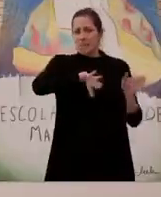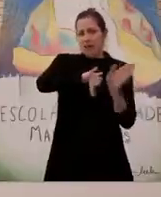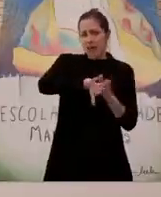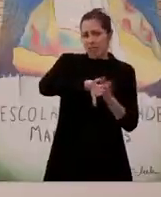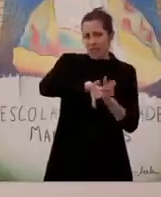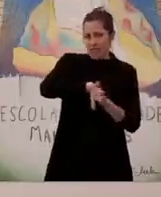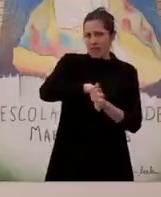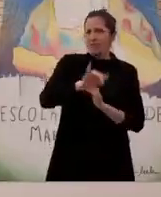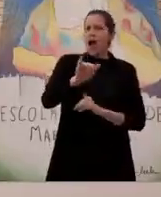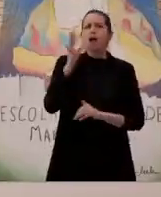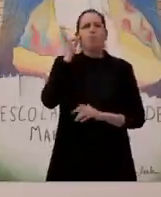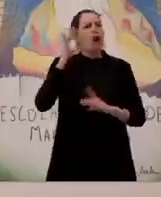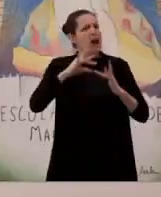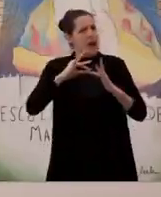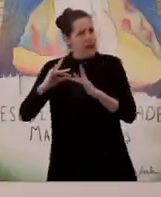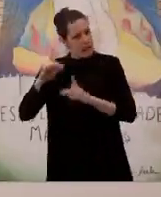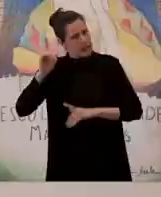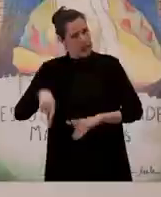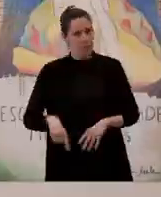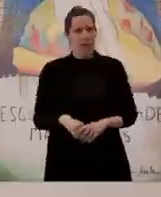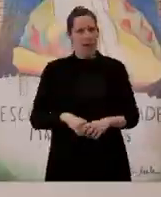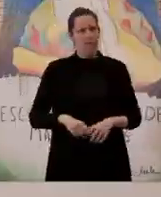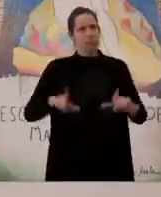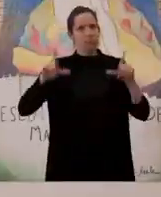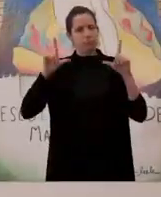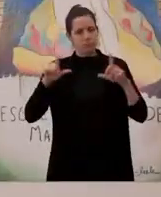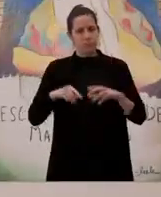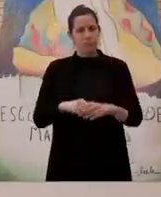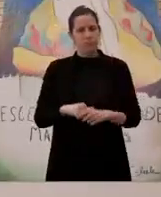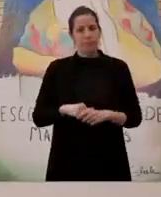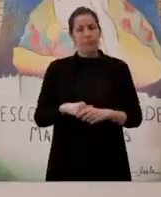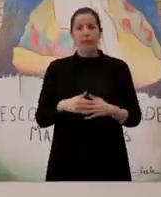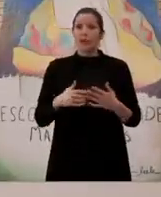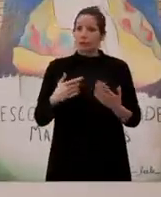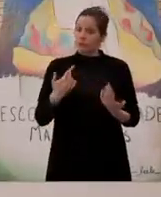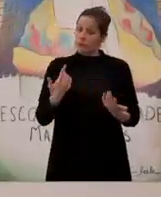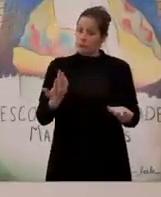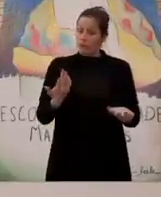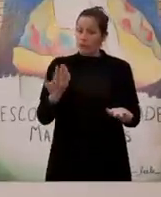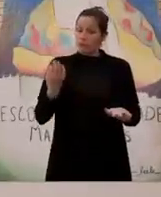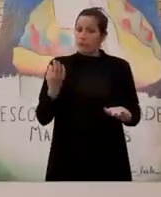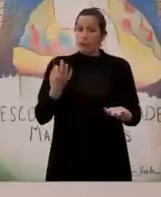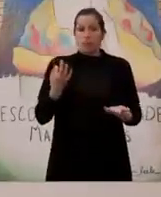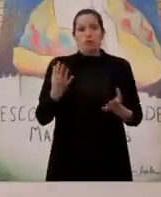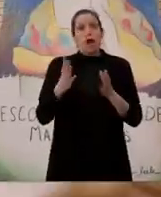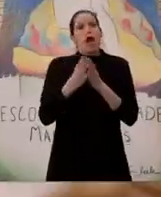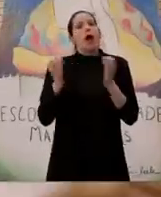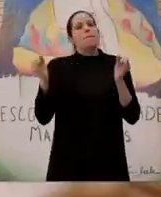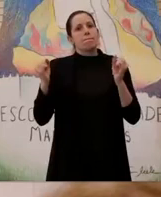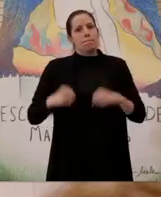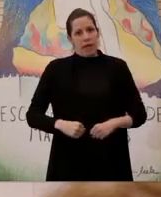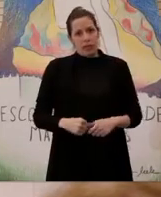eres líderes con muy eres líderes tenemos que saberlo entonces solo nos queda pactar es muy eres feministas